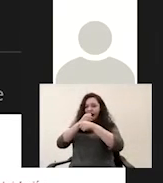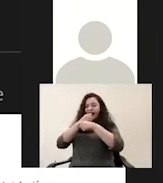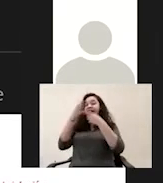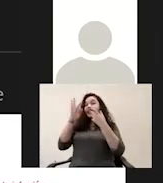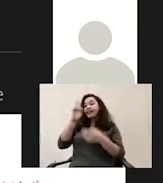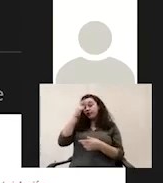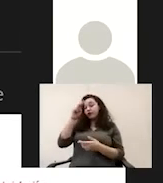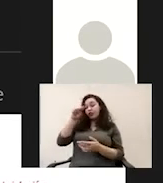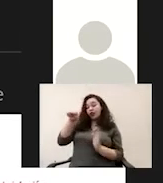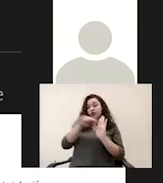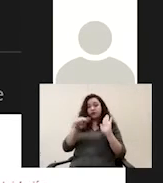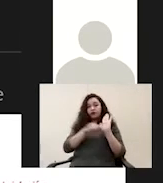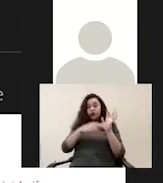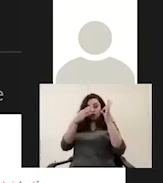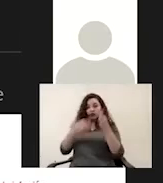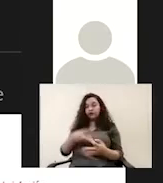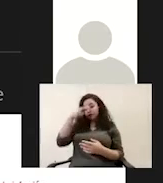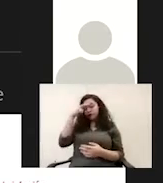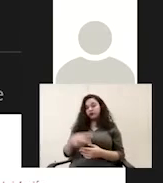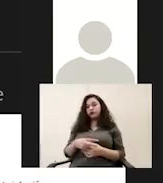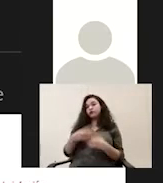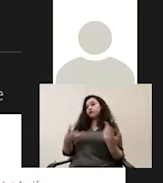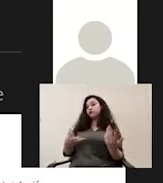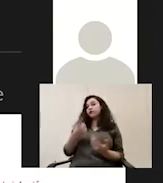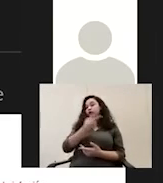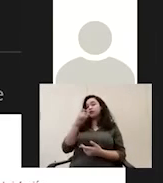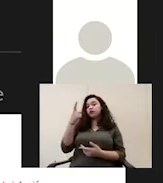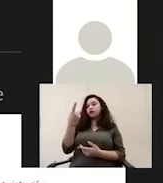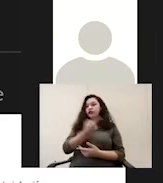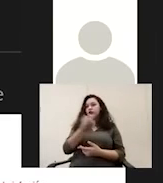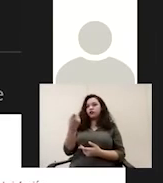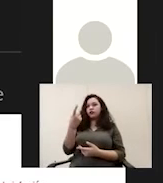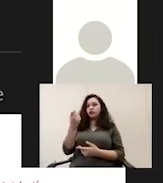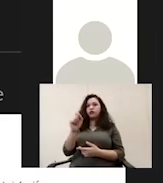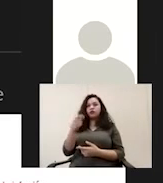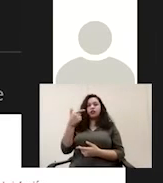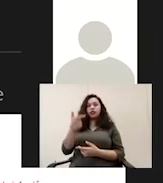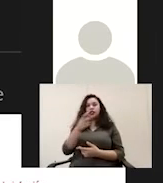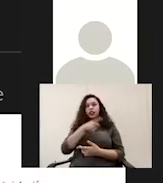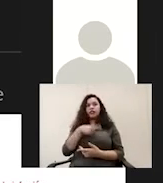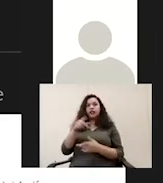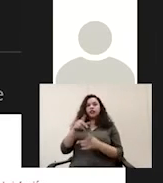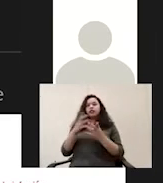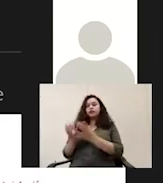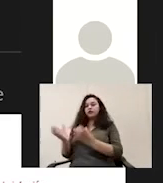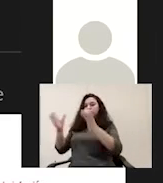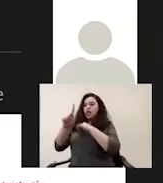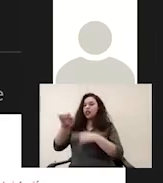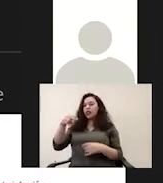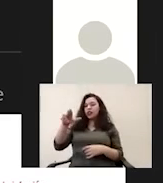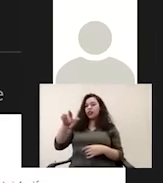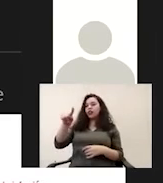la norma oficial mexicana 127 nos pide que tenemos que lavar nuestros tinacos por lo menos 2 veces al